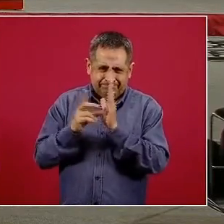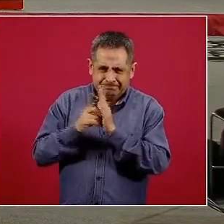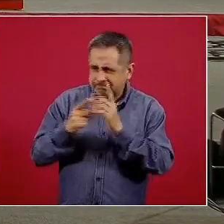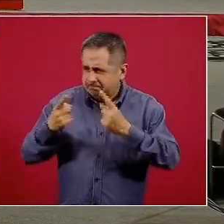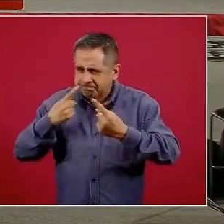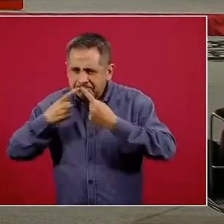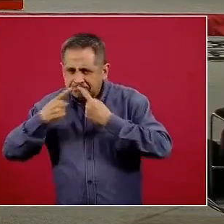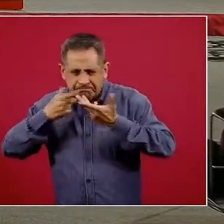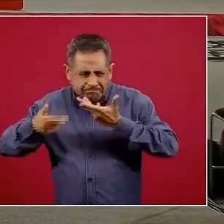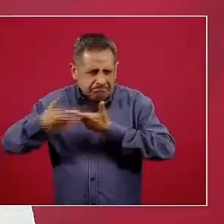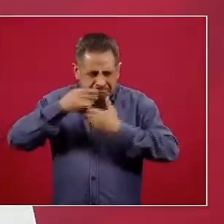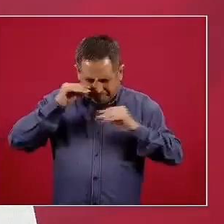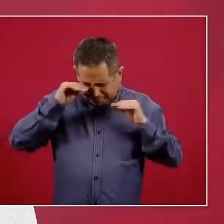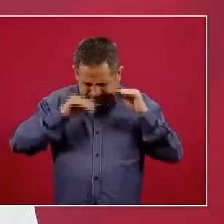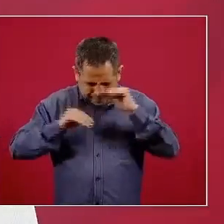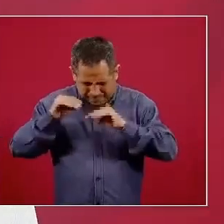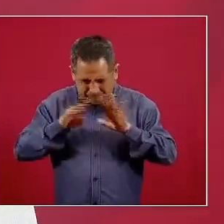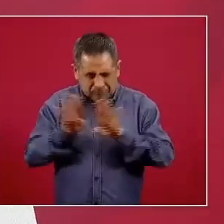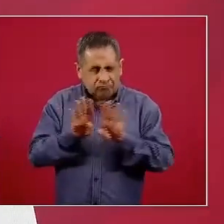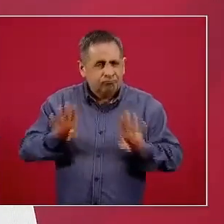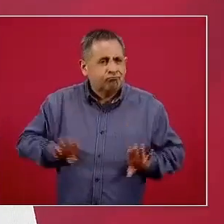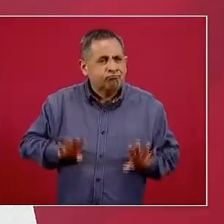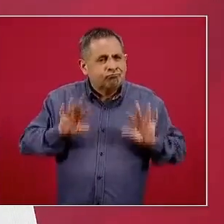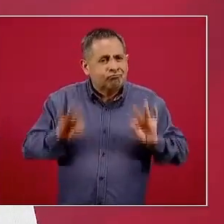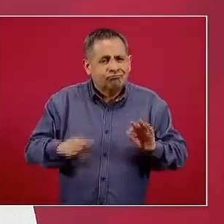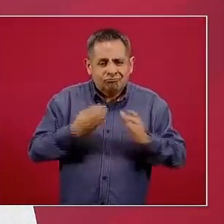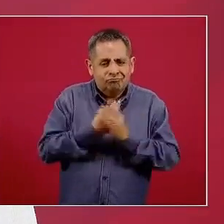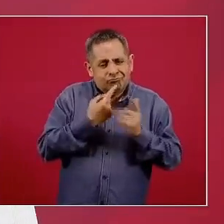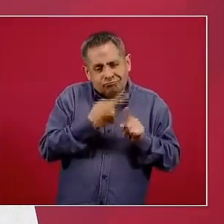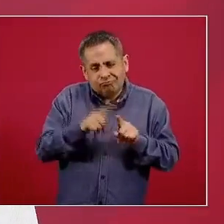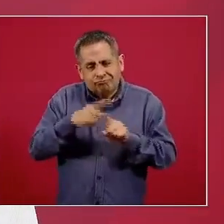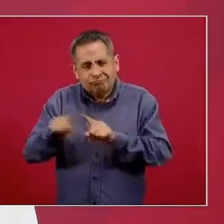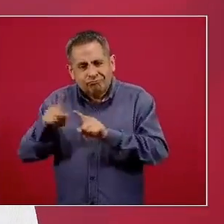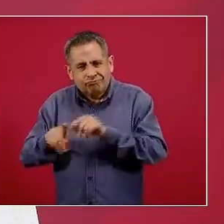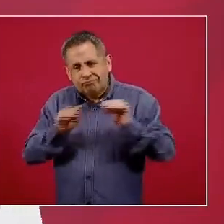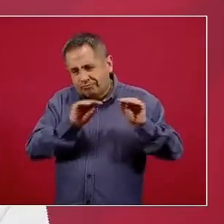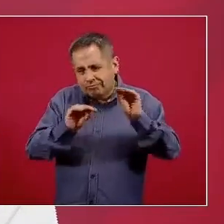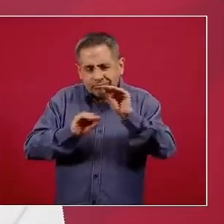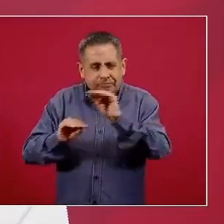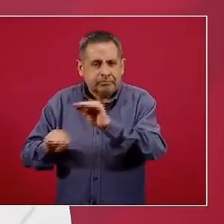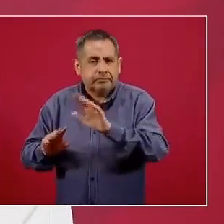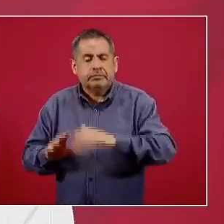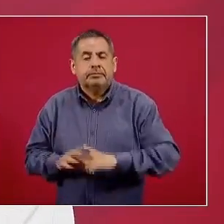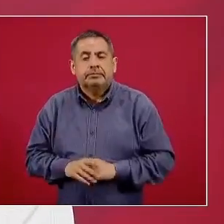para hacer una adecuada clasificación de la mortalidad.